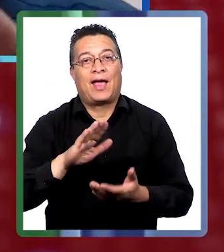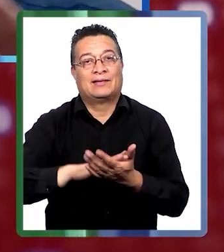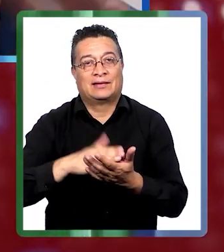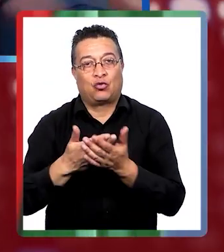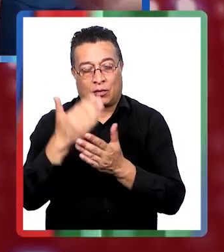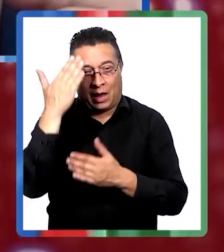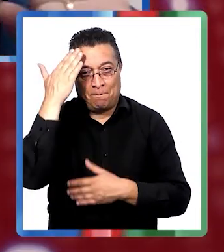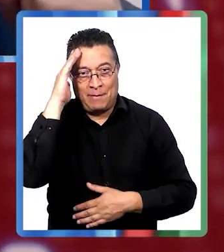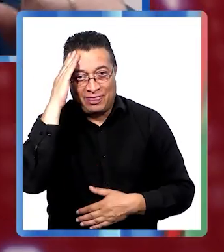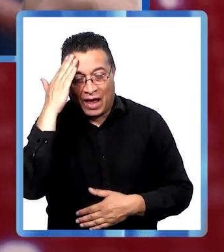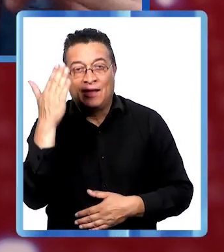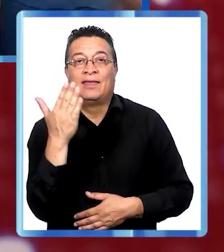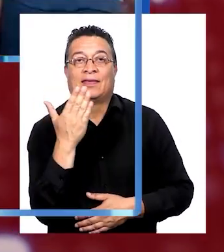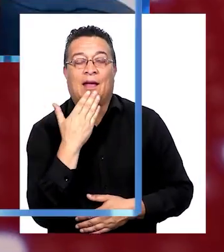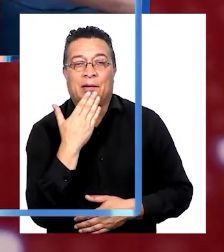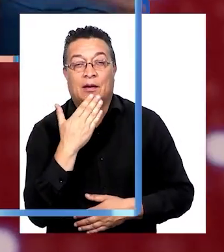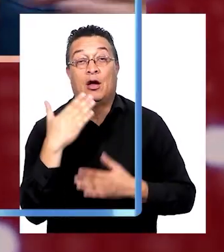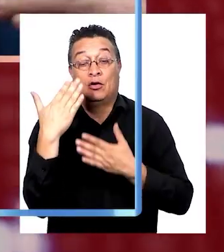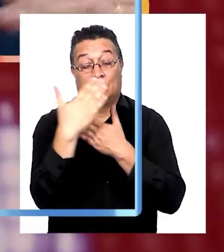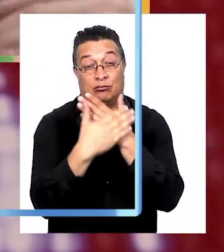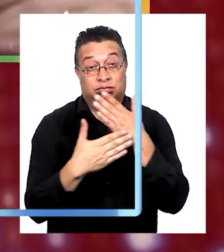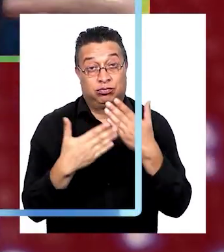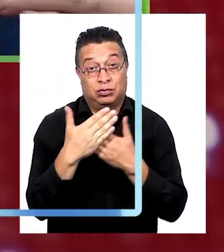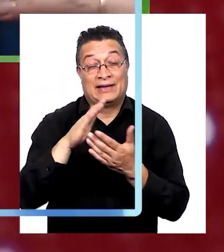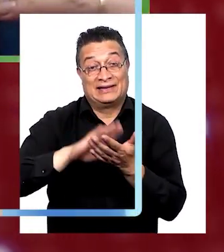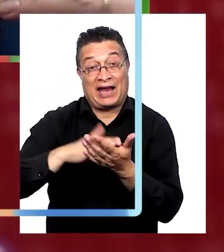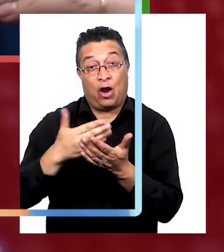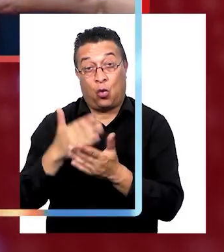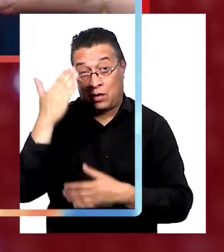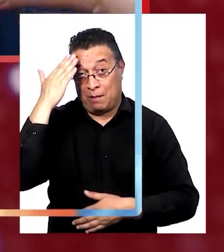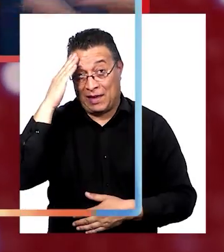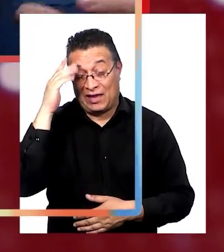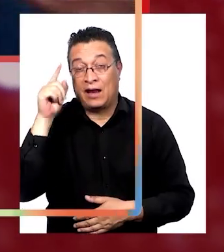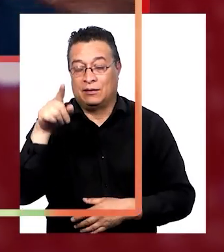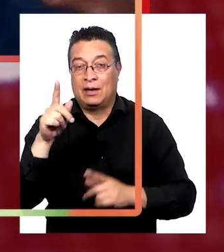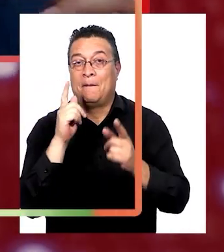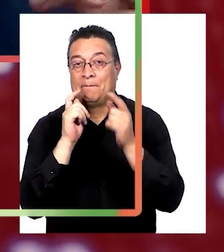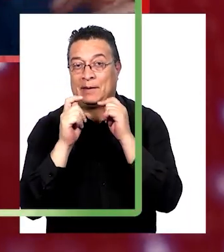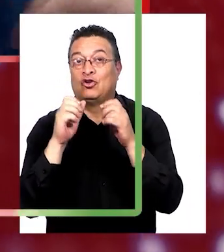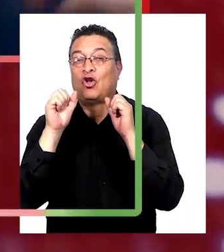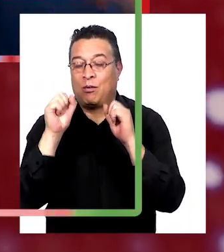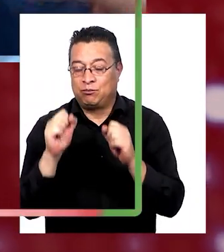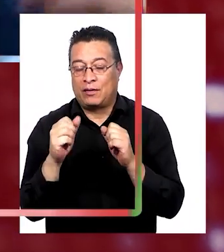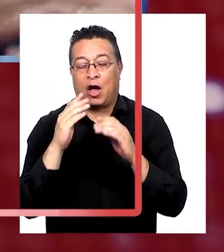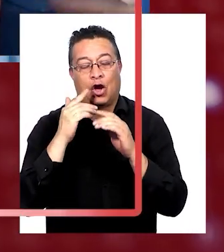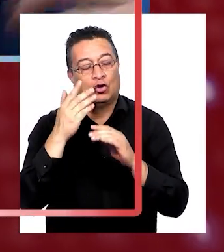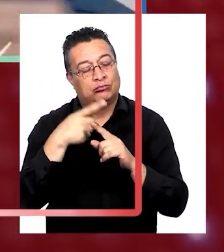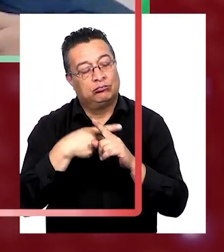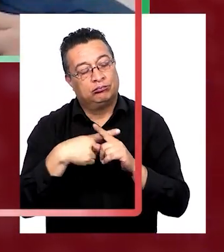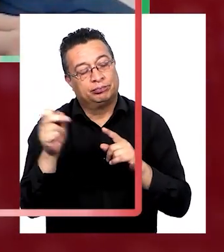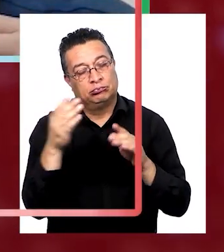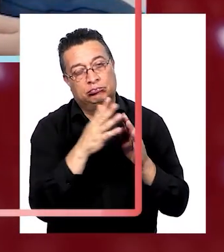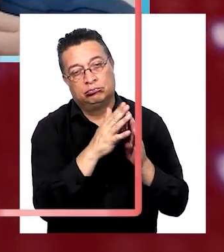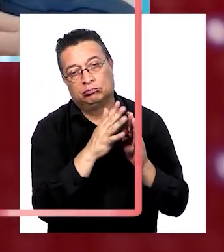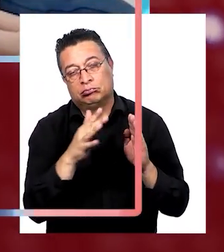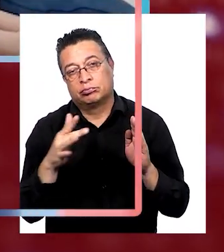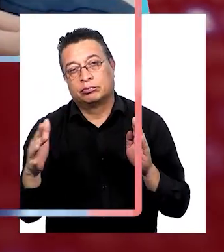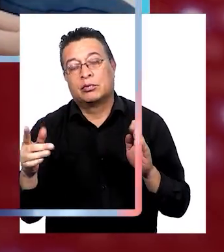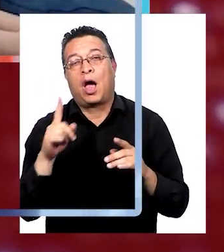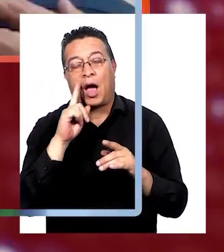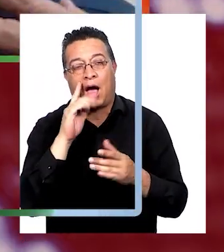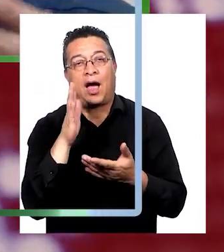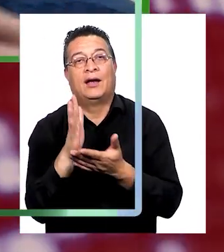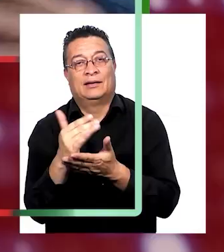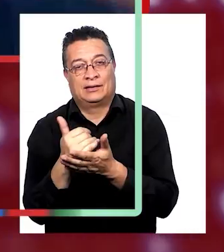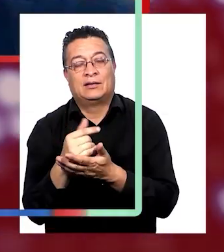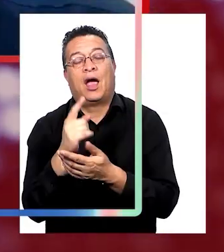una buena salud mental. Y para proteger la salud mental, que es un factor de riesgo para tener un sueño disruptivo,